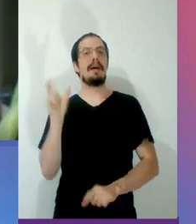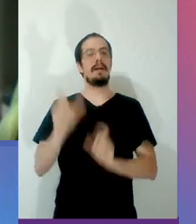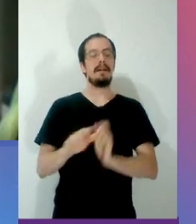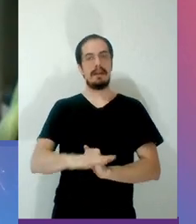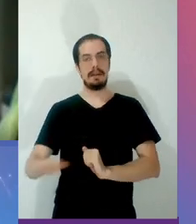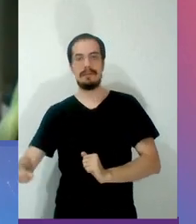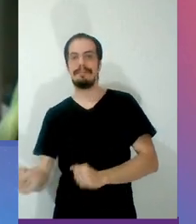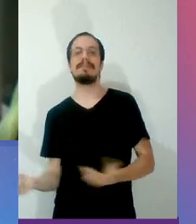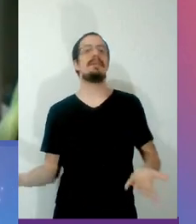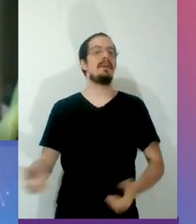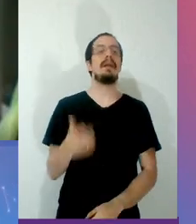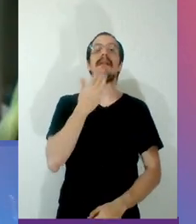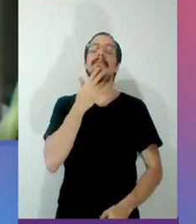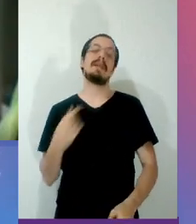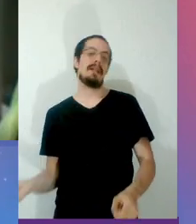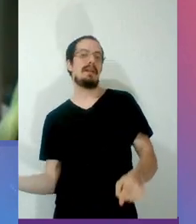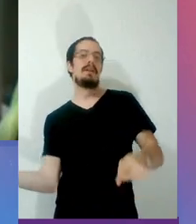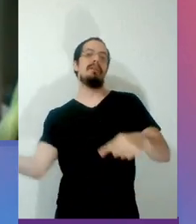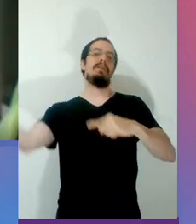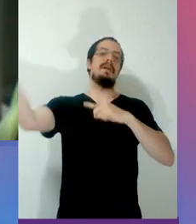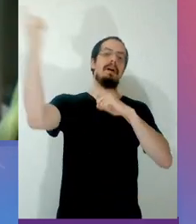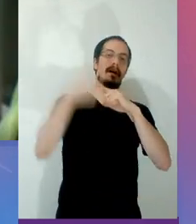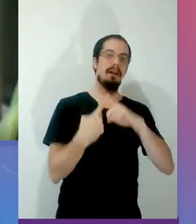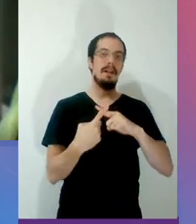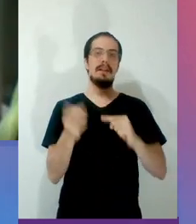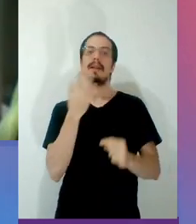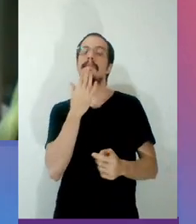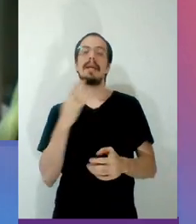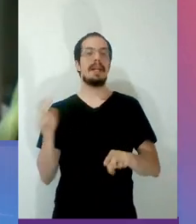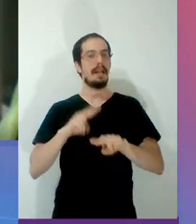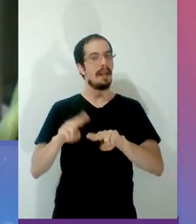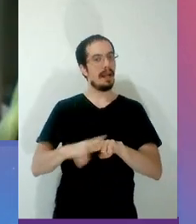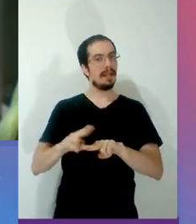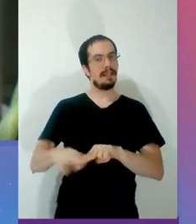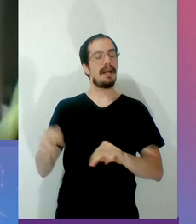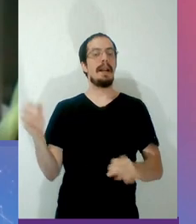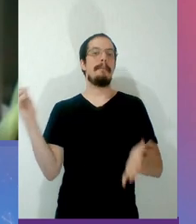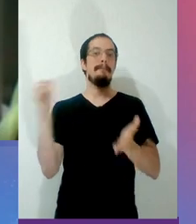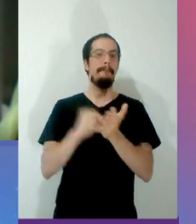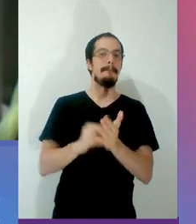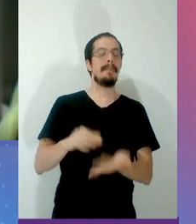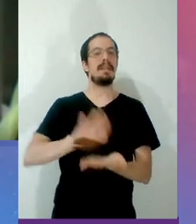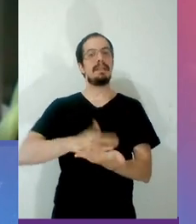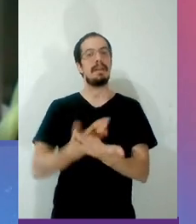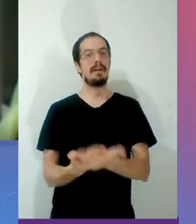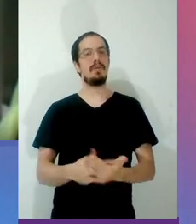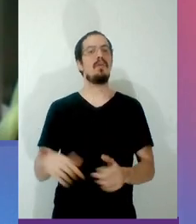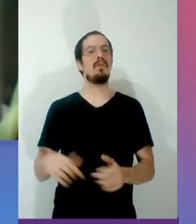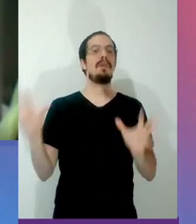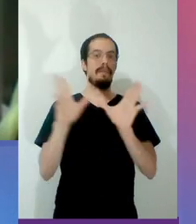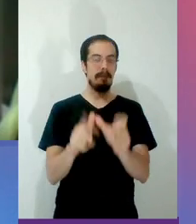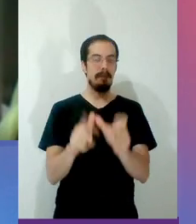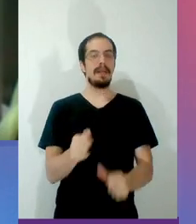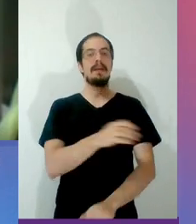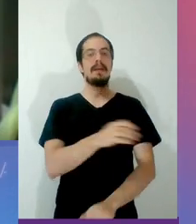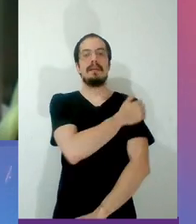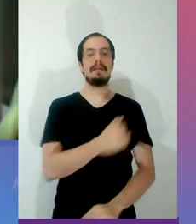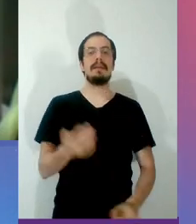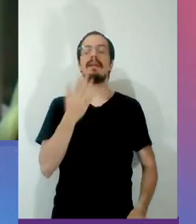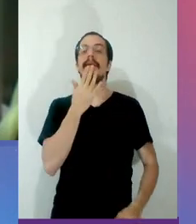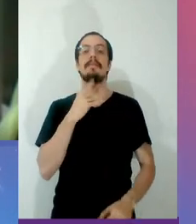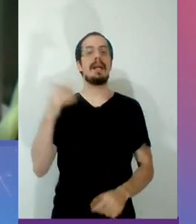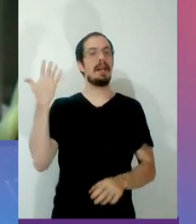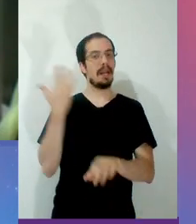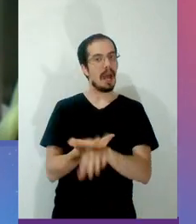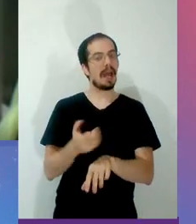Sumado a eso, hacer más salud familiar, tal como lo comentaba Verónica también. Creo que sí, que estamos un poco al